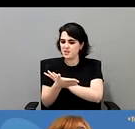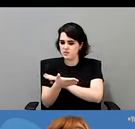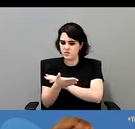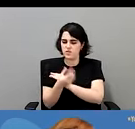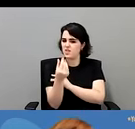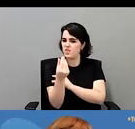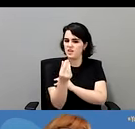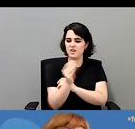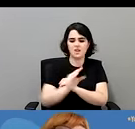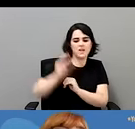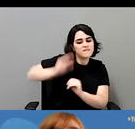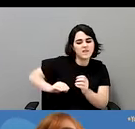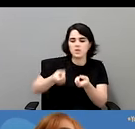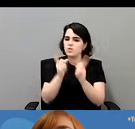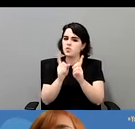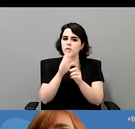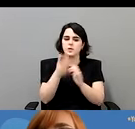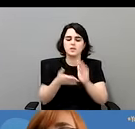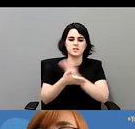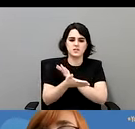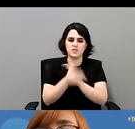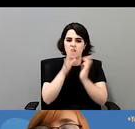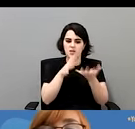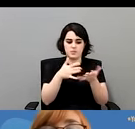ingreso, porque es necesario a su inclusión laboral.